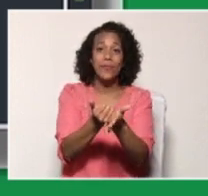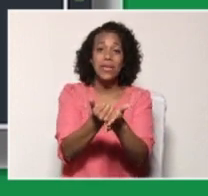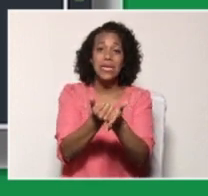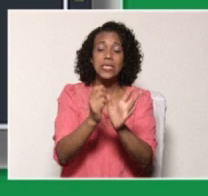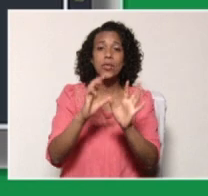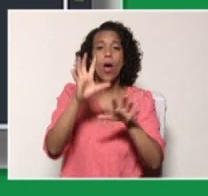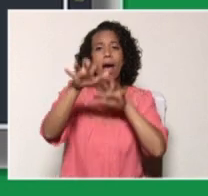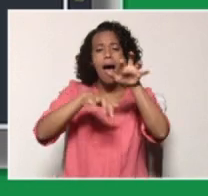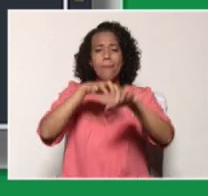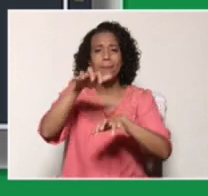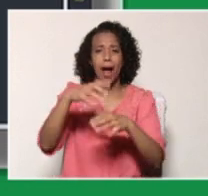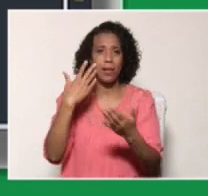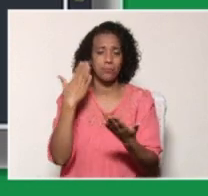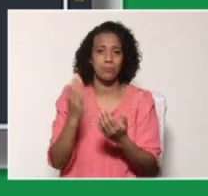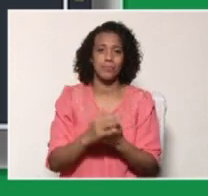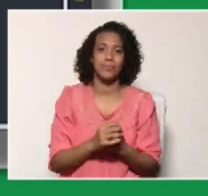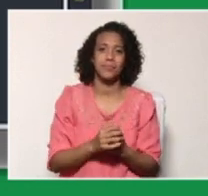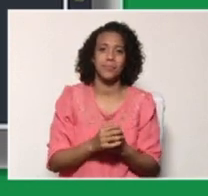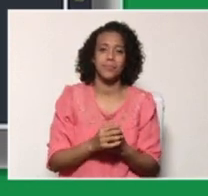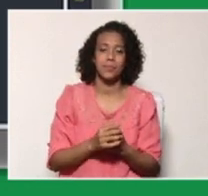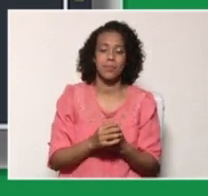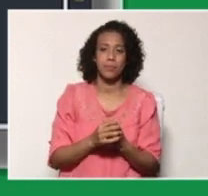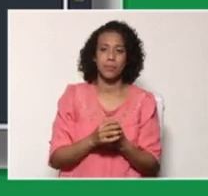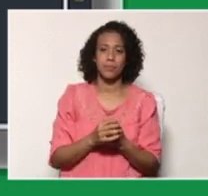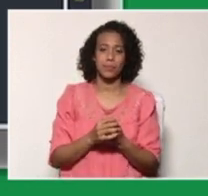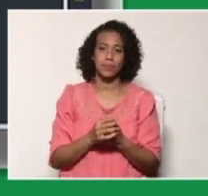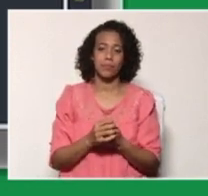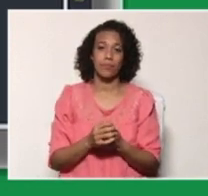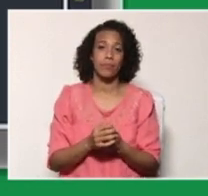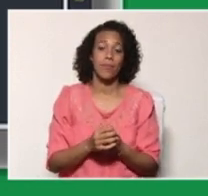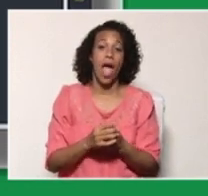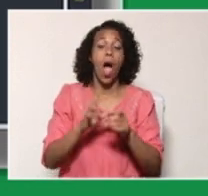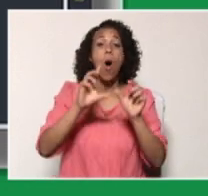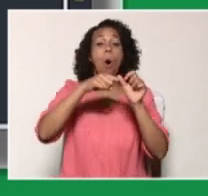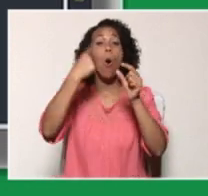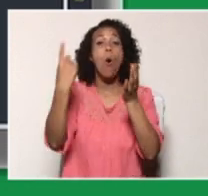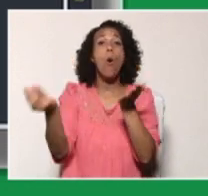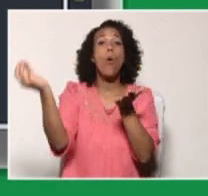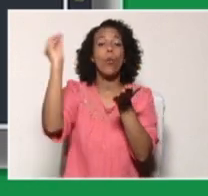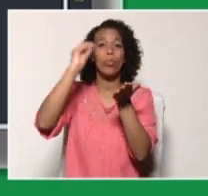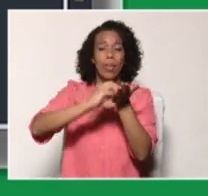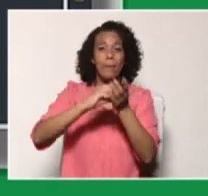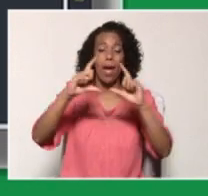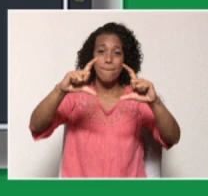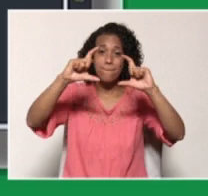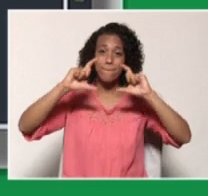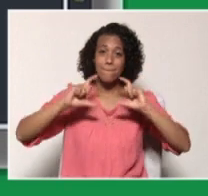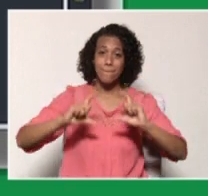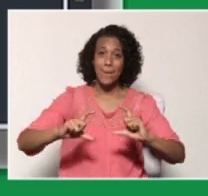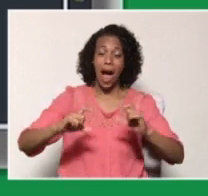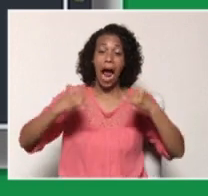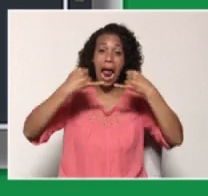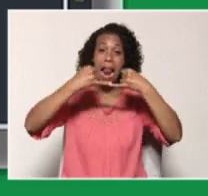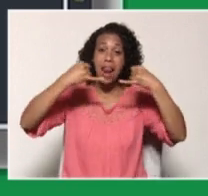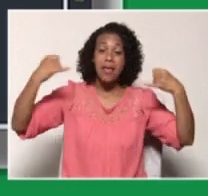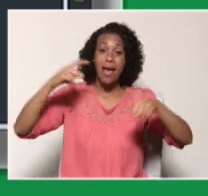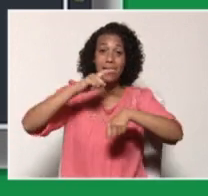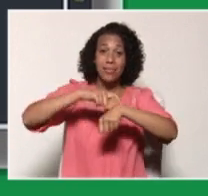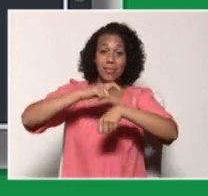de los animales. En la parte inferior volvemos a la alineación,